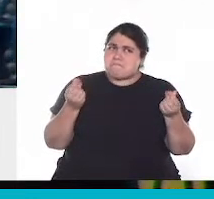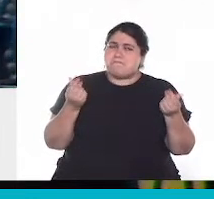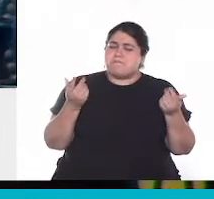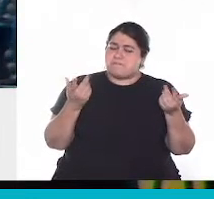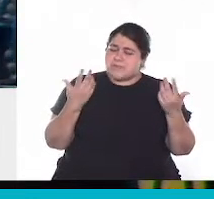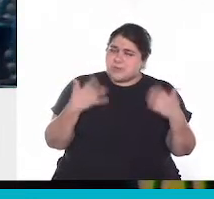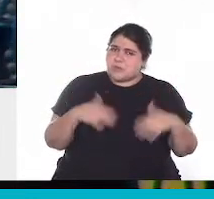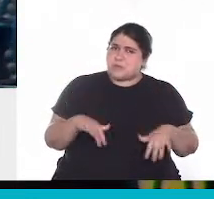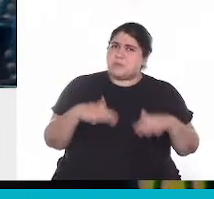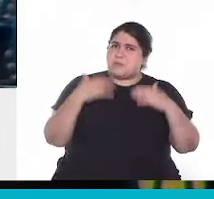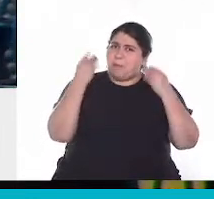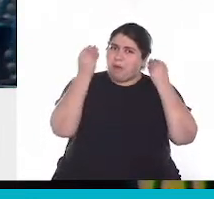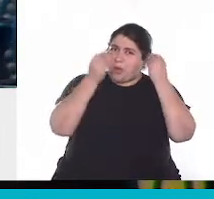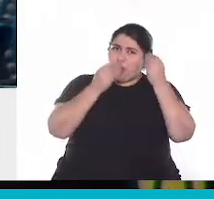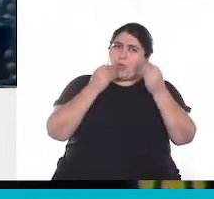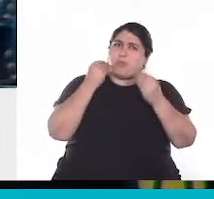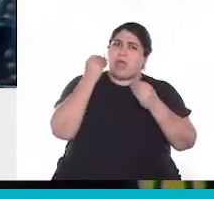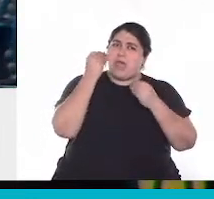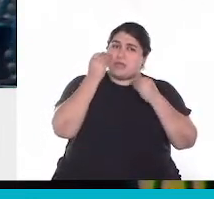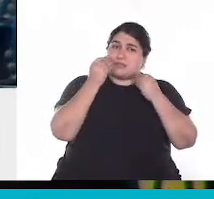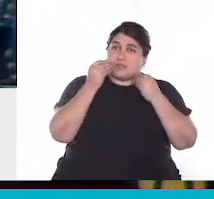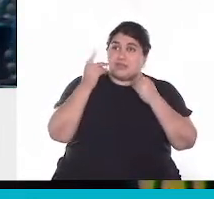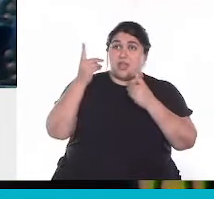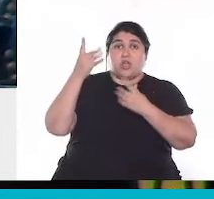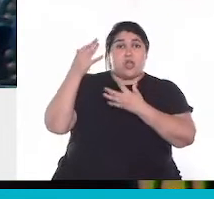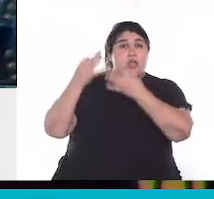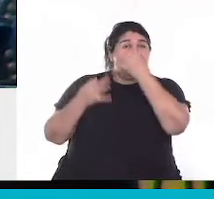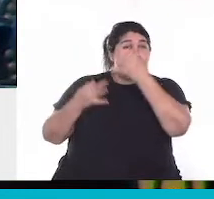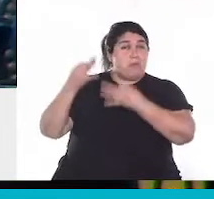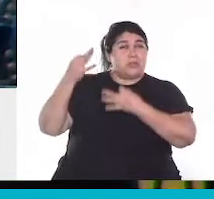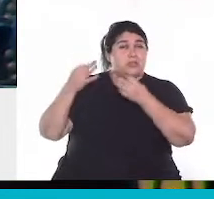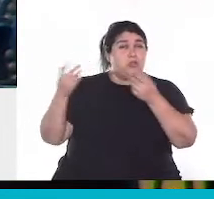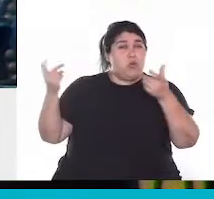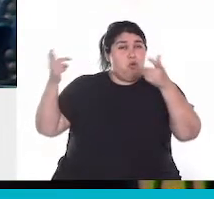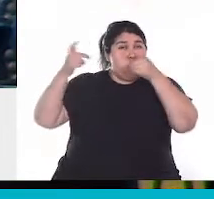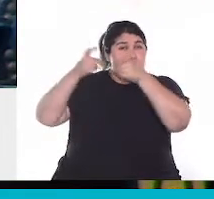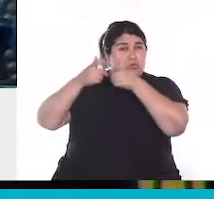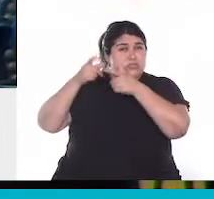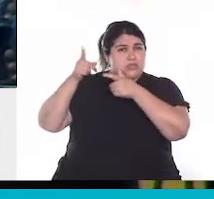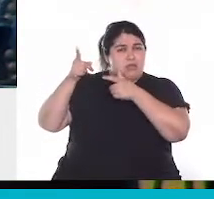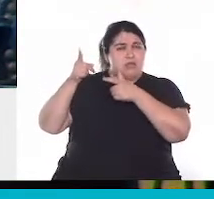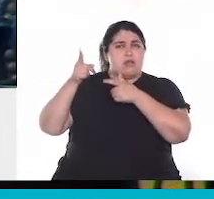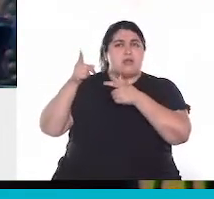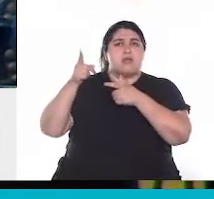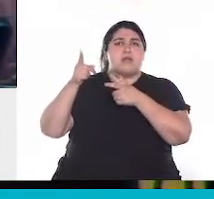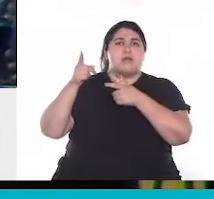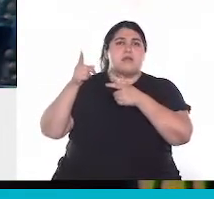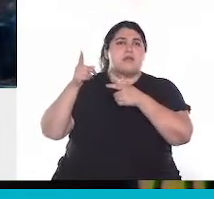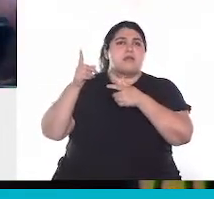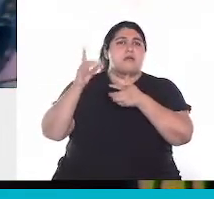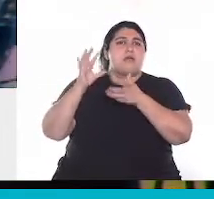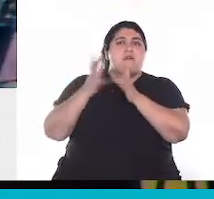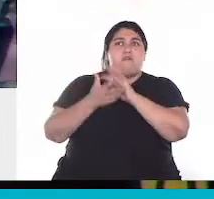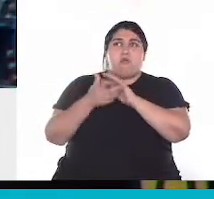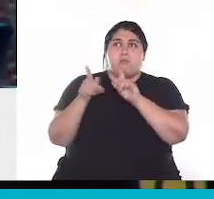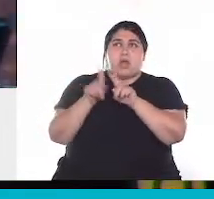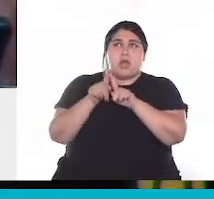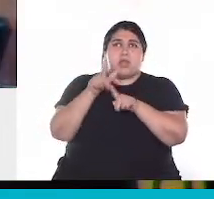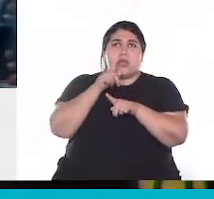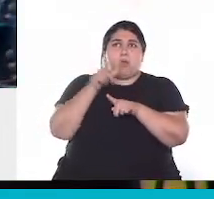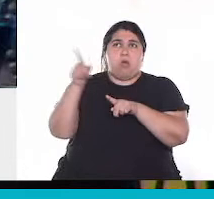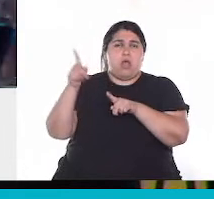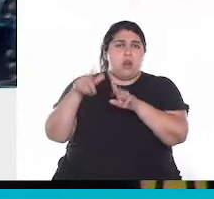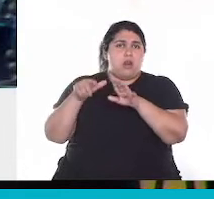preocupantes de este partido judicial que de alguna manera viene a reemplazar lo que fue el partido militar en la